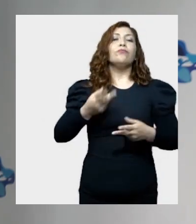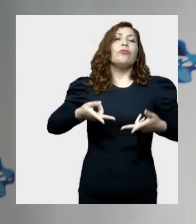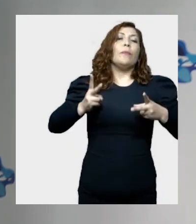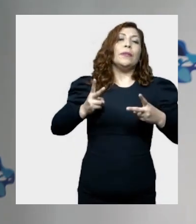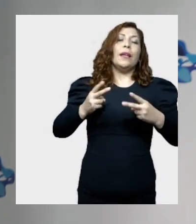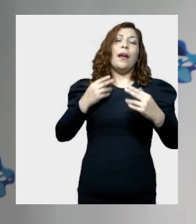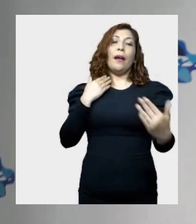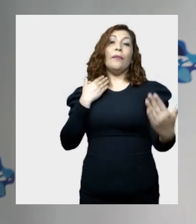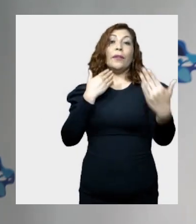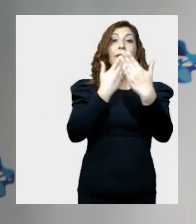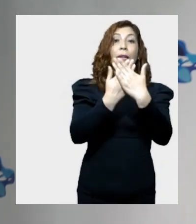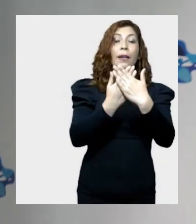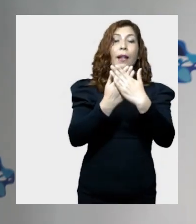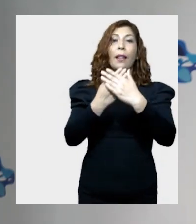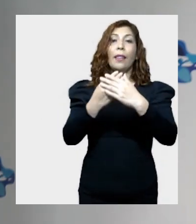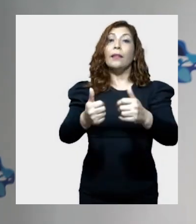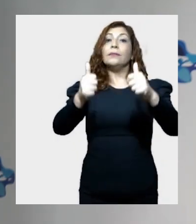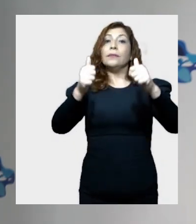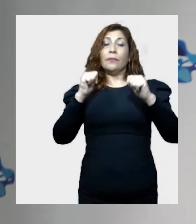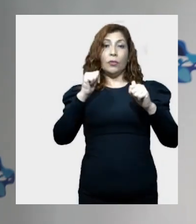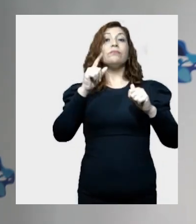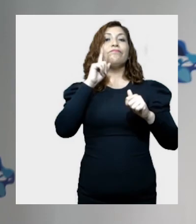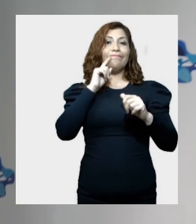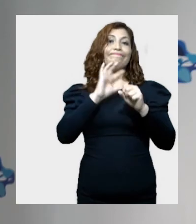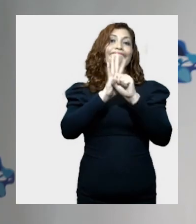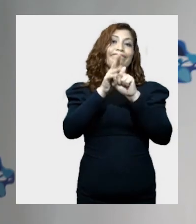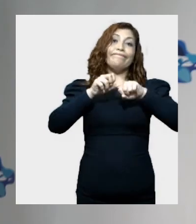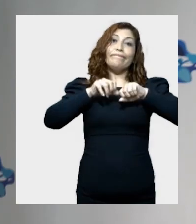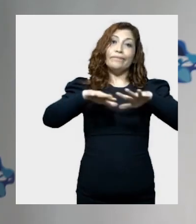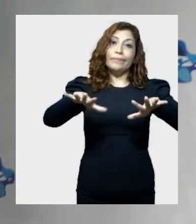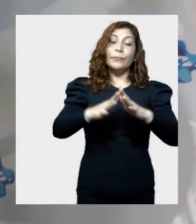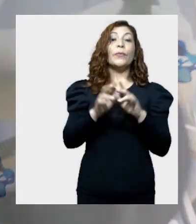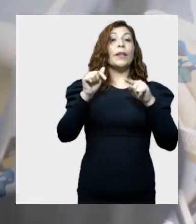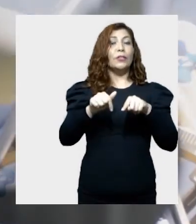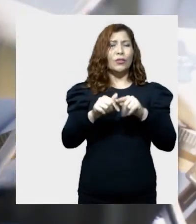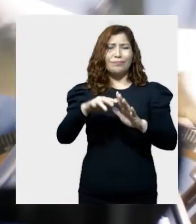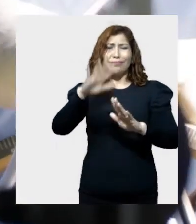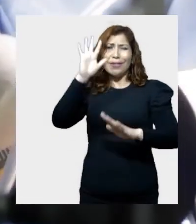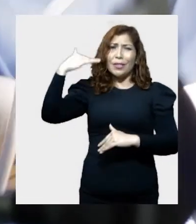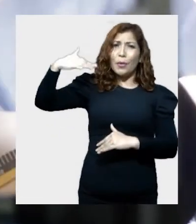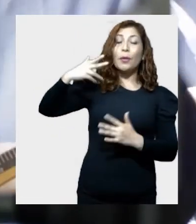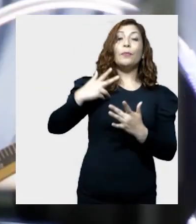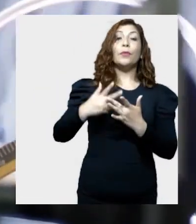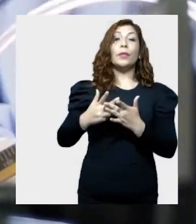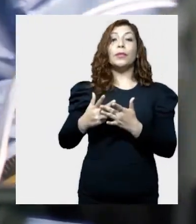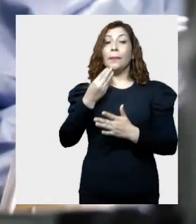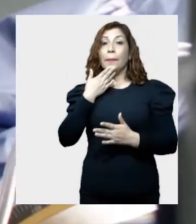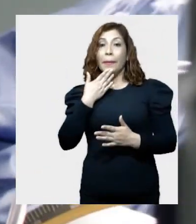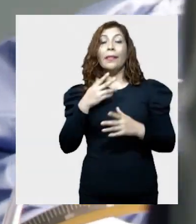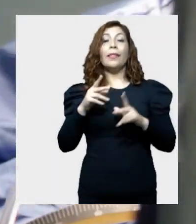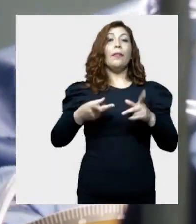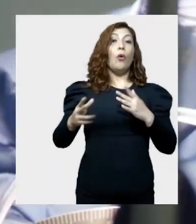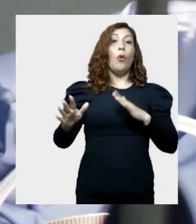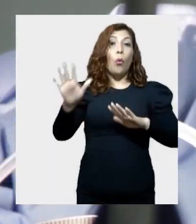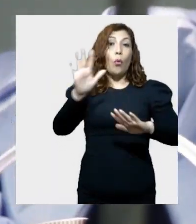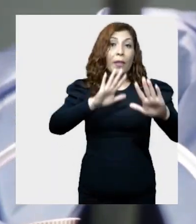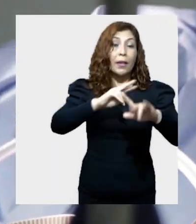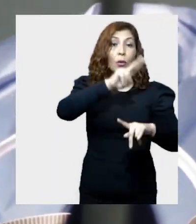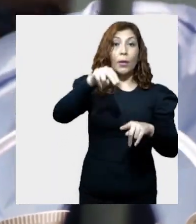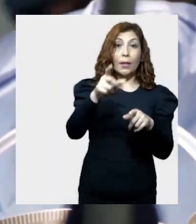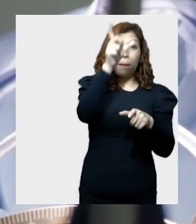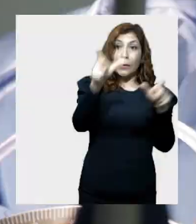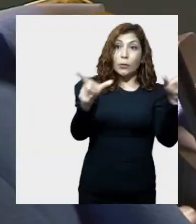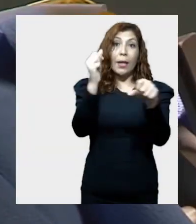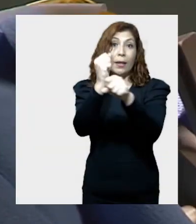hacer frente al desafío que nos impone la pandemia. Esto es imperativo, porque además debemos cuidar a nuestros